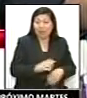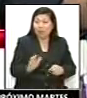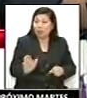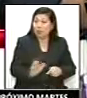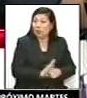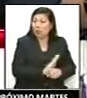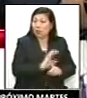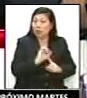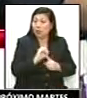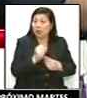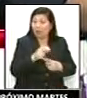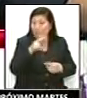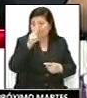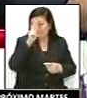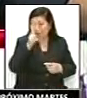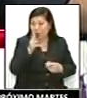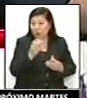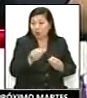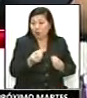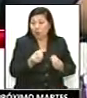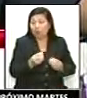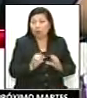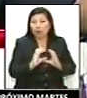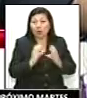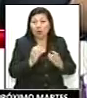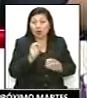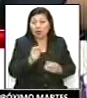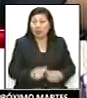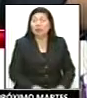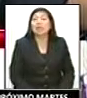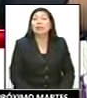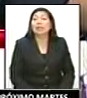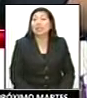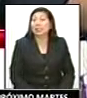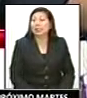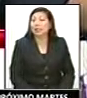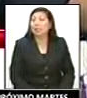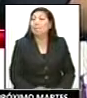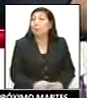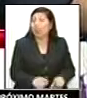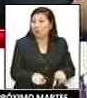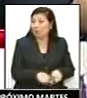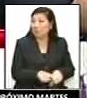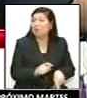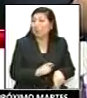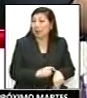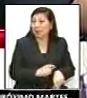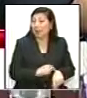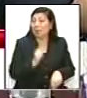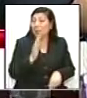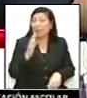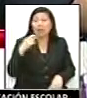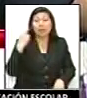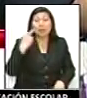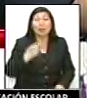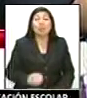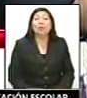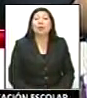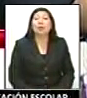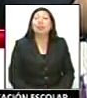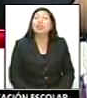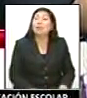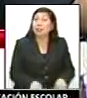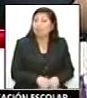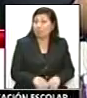de la sociedad peruana en su condición de congresistas de la República, pero al mismo tiempo, por mandato político, están